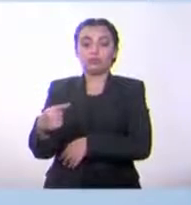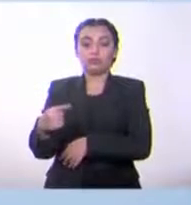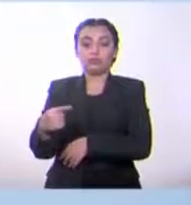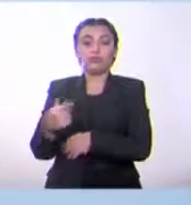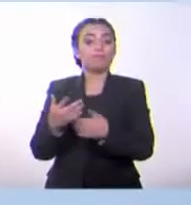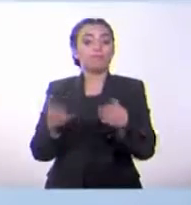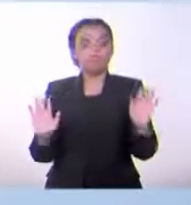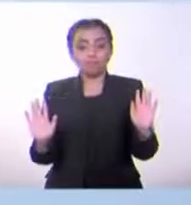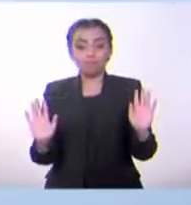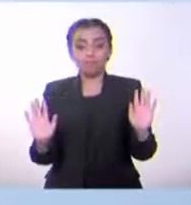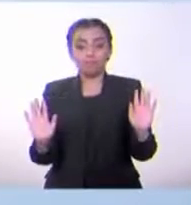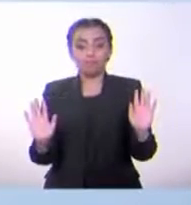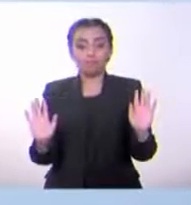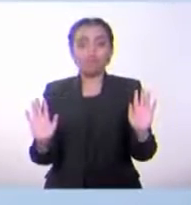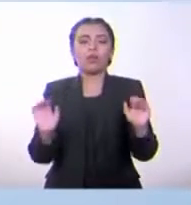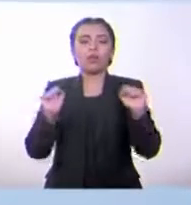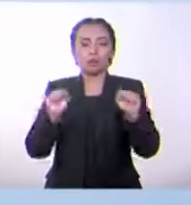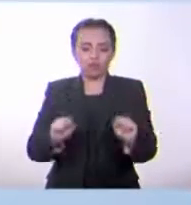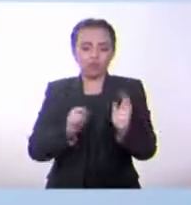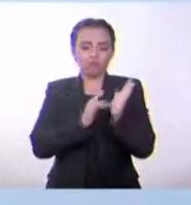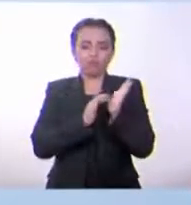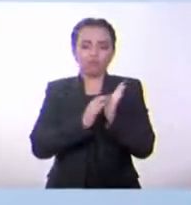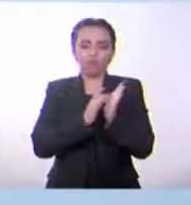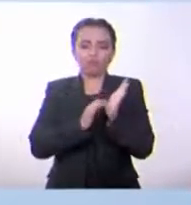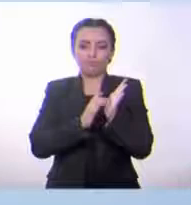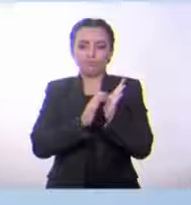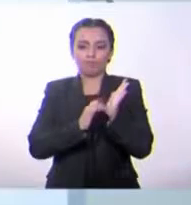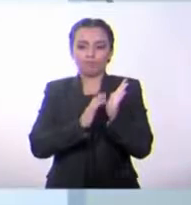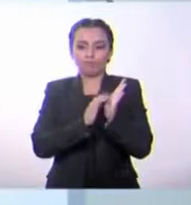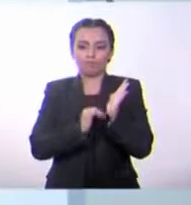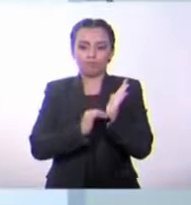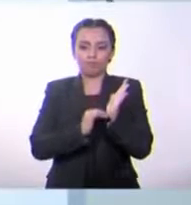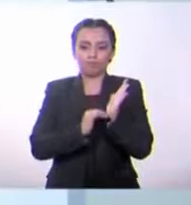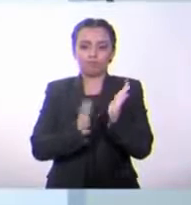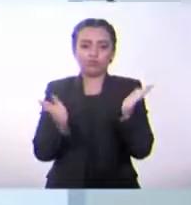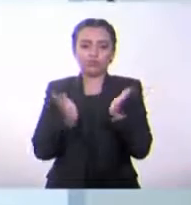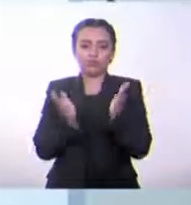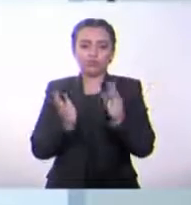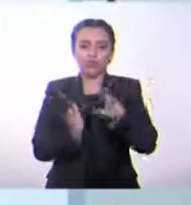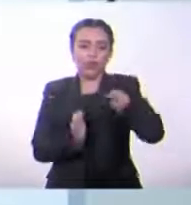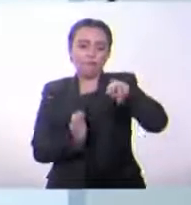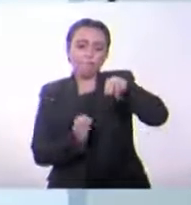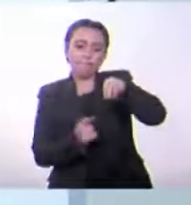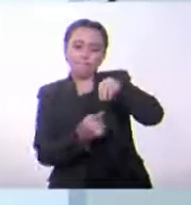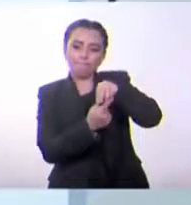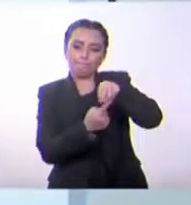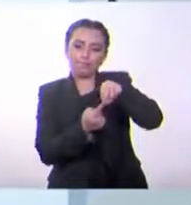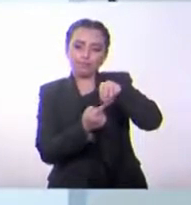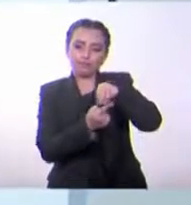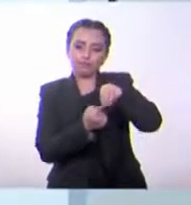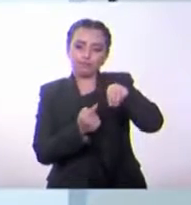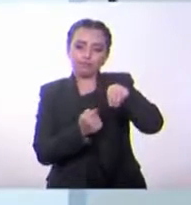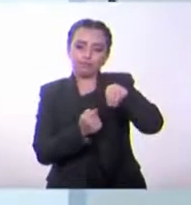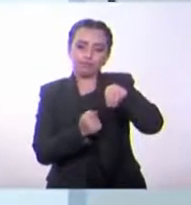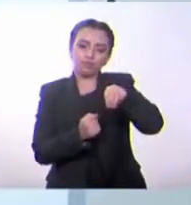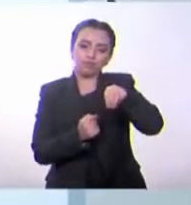Ahora sí podemos calcular la molalidad, que es igual a